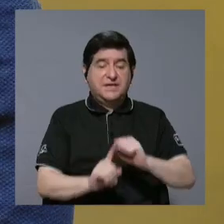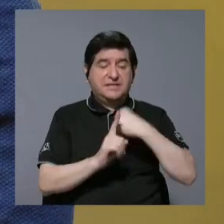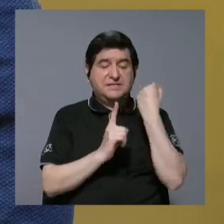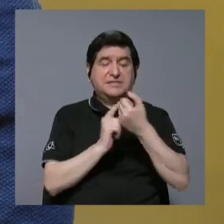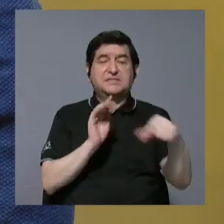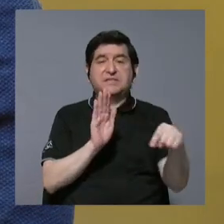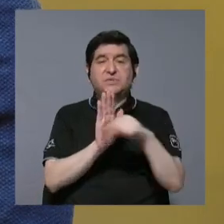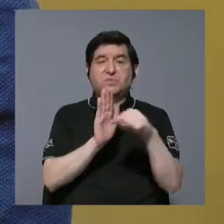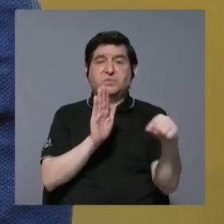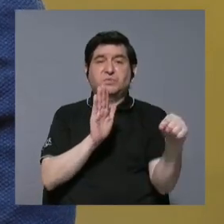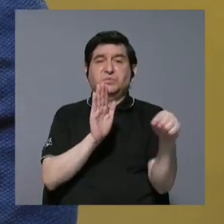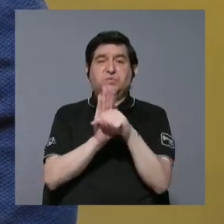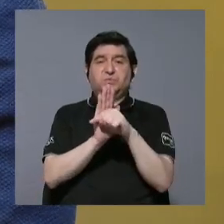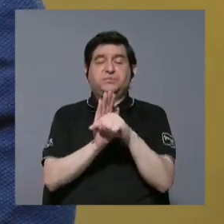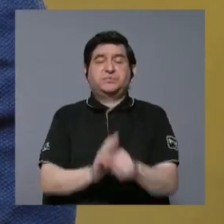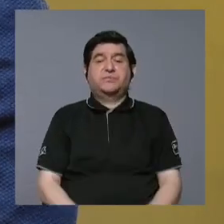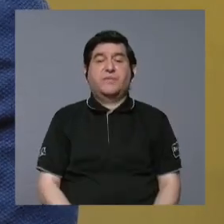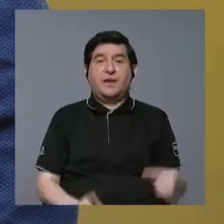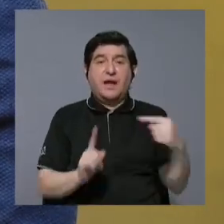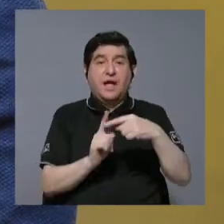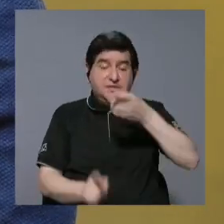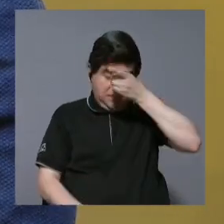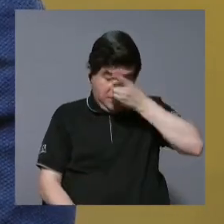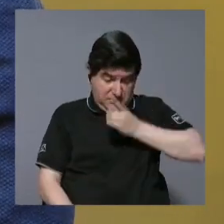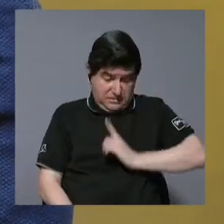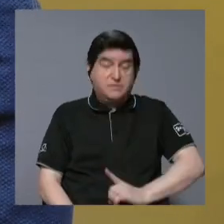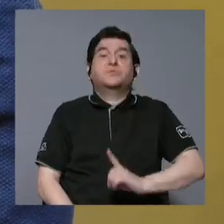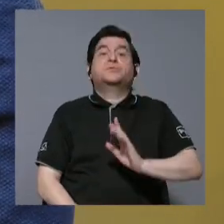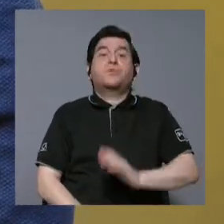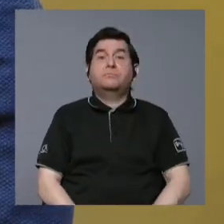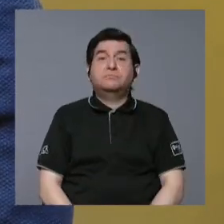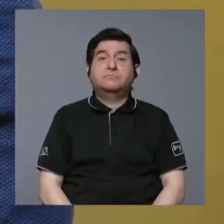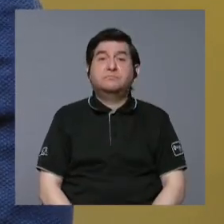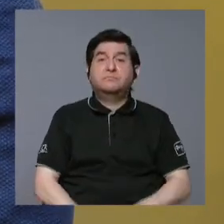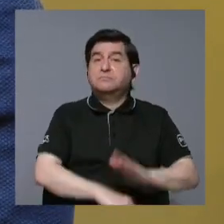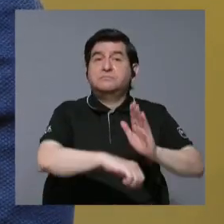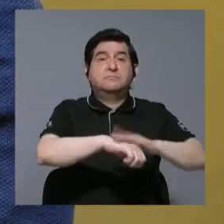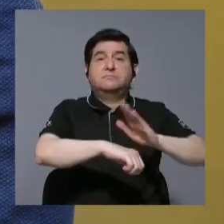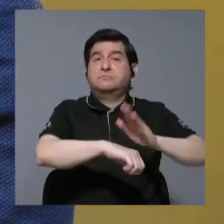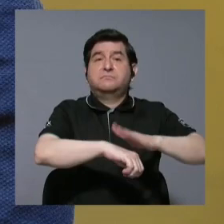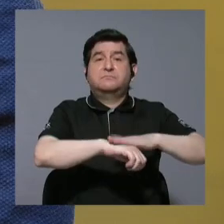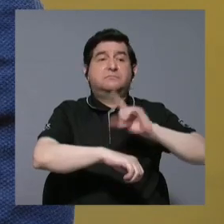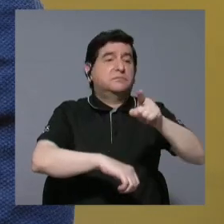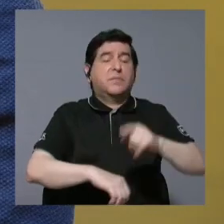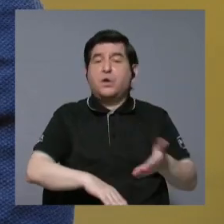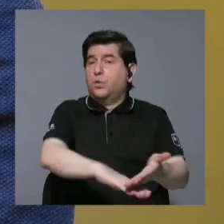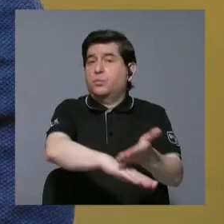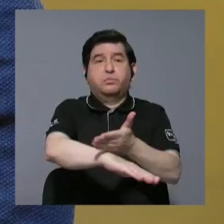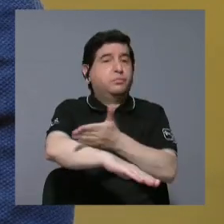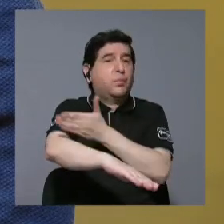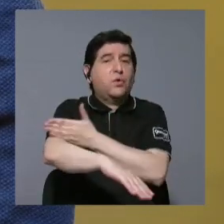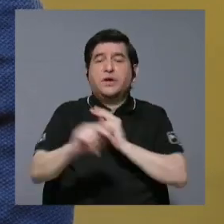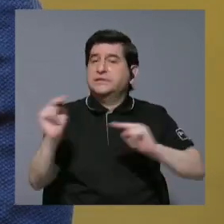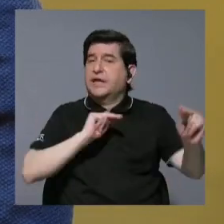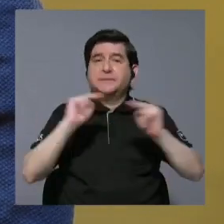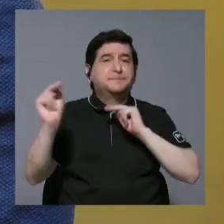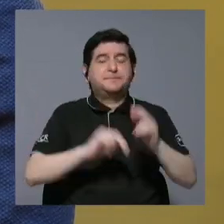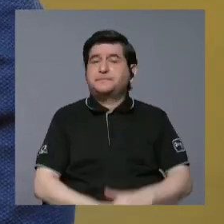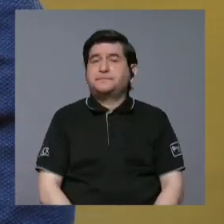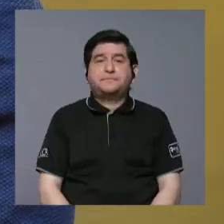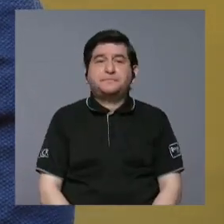negativa, ¿verdad? Incluso hasta depresiva, podríamos decir, que no lo logre salir adelante en su negocio.